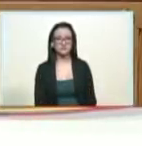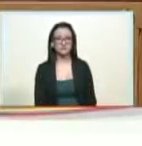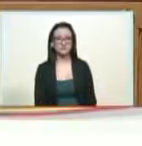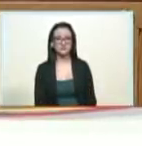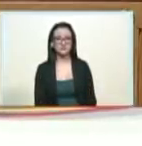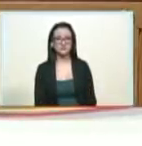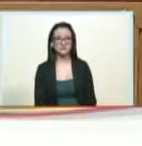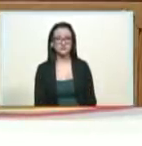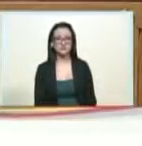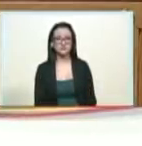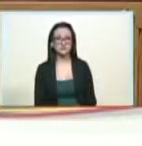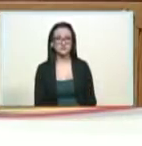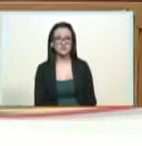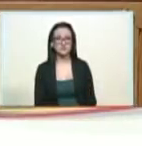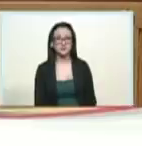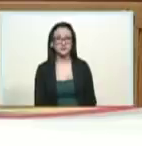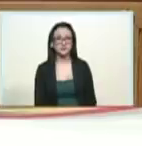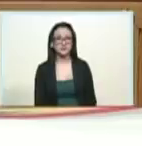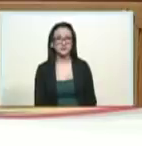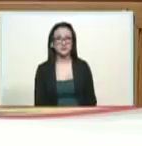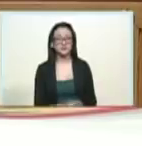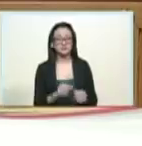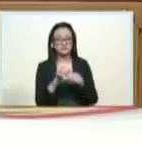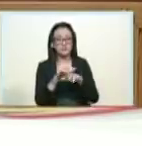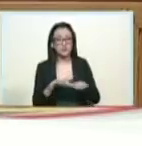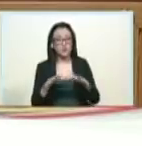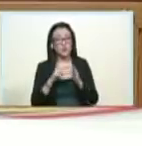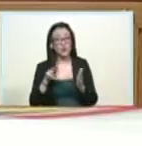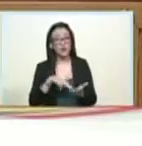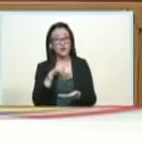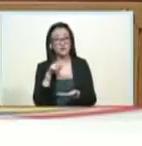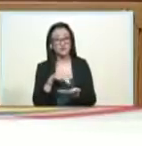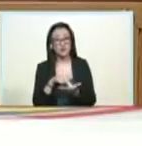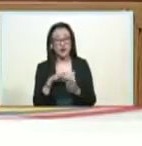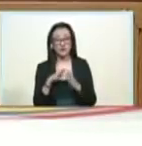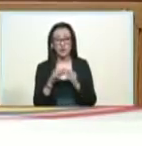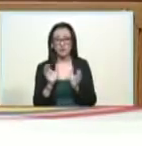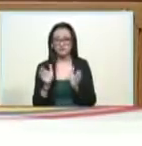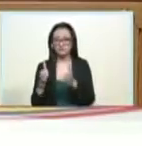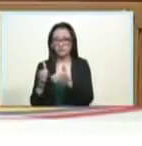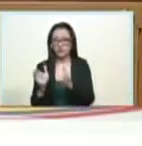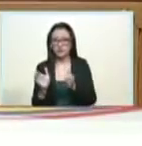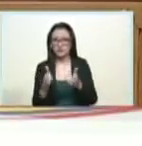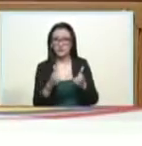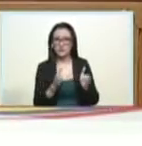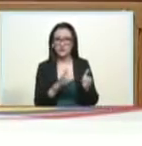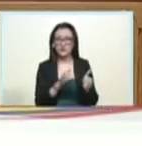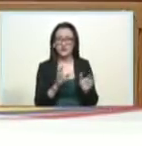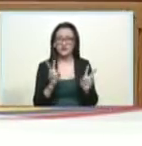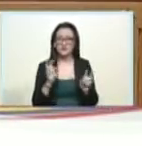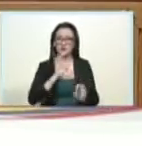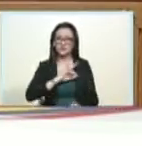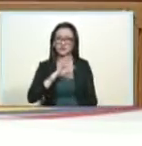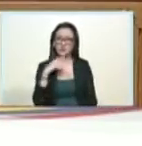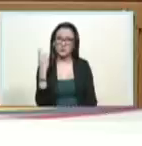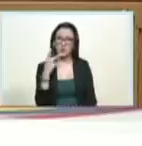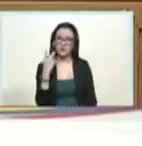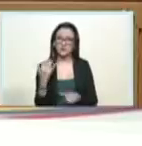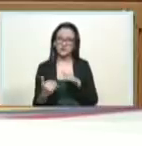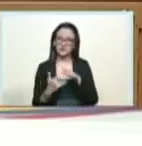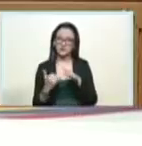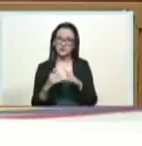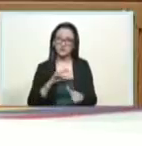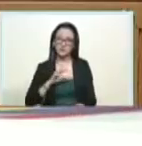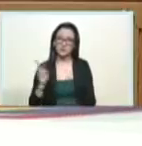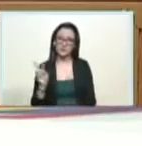indiscutibles, que cubren todo el territorio nacional y todas las áreas de la vida social, política e institucional